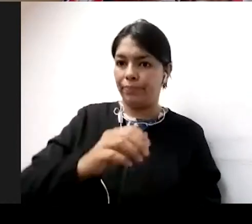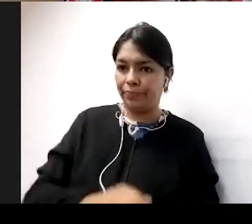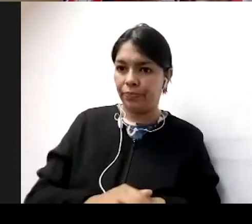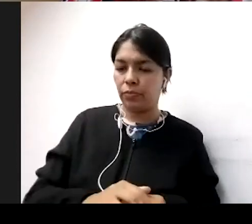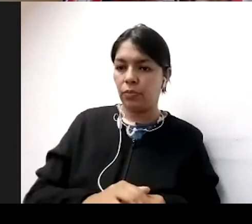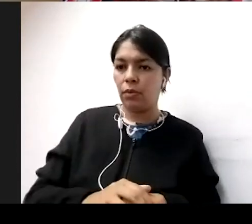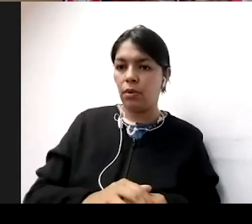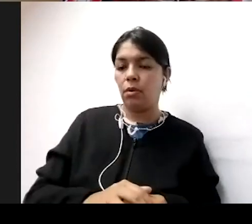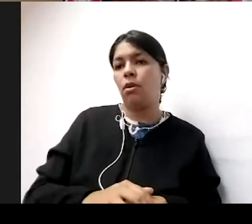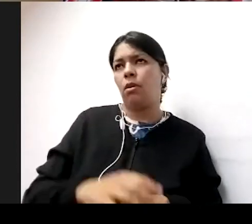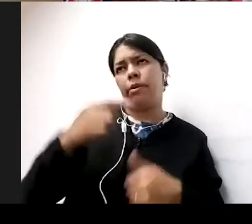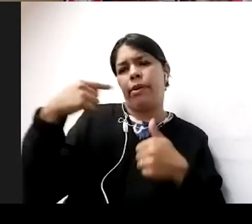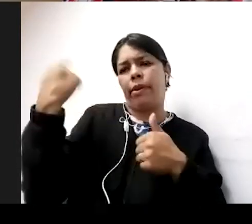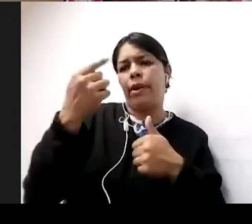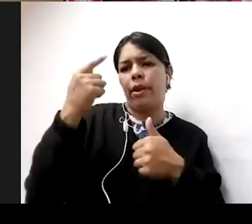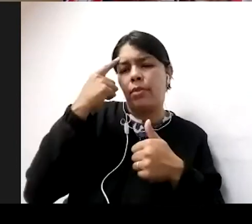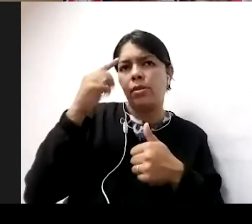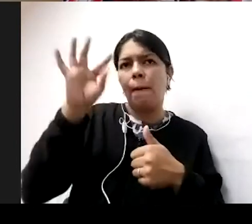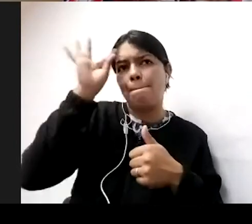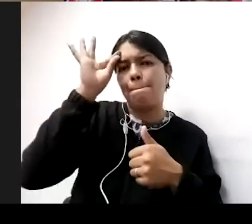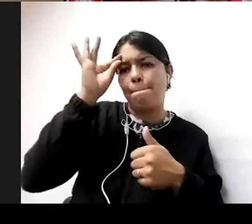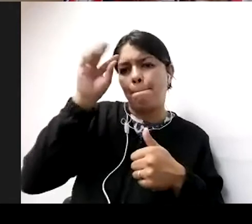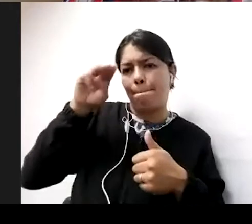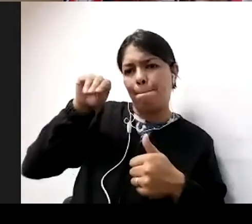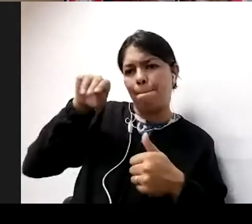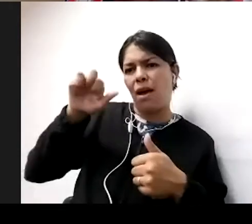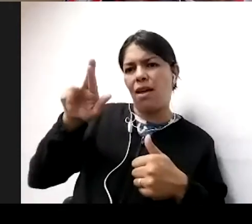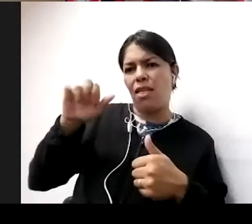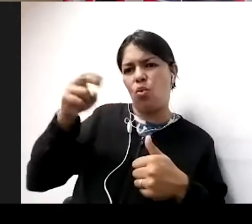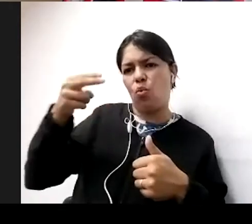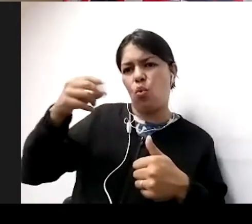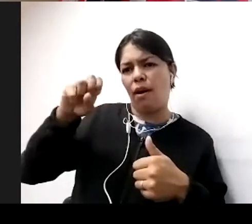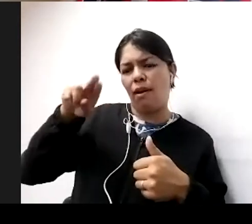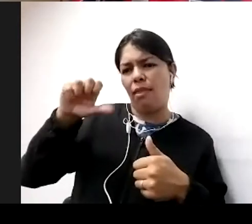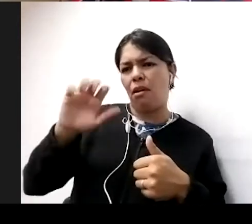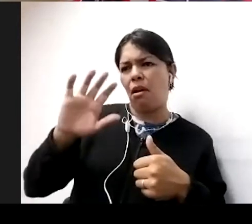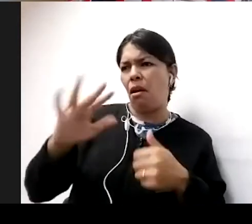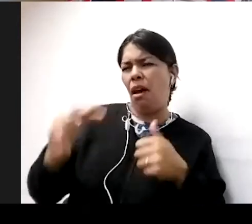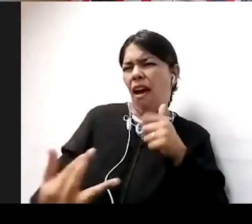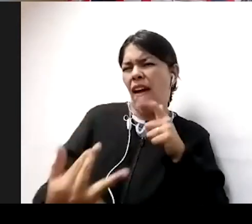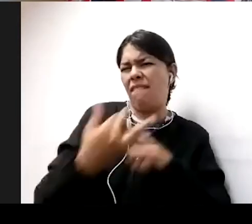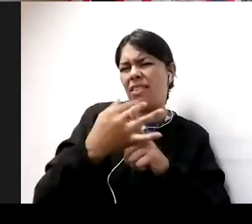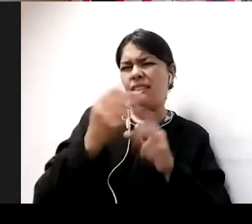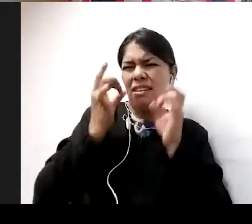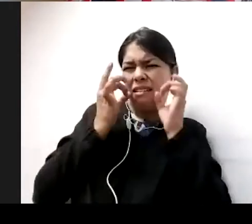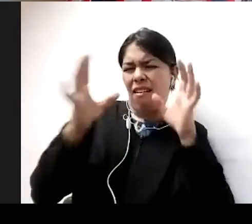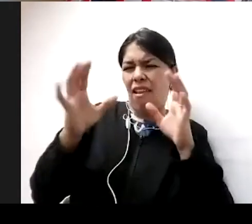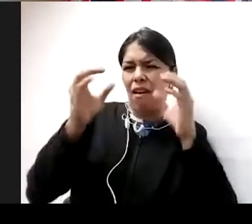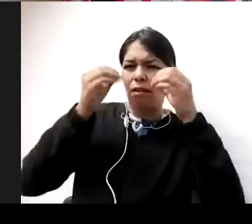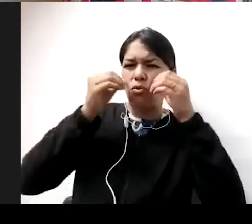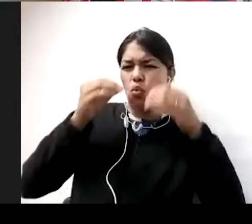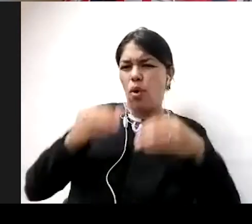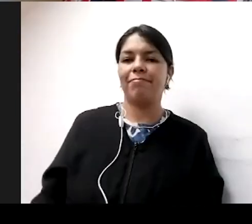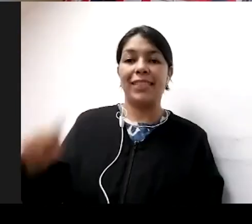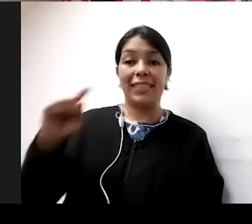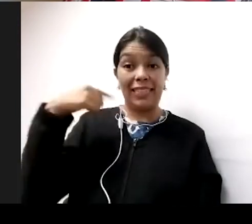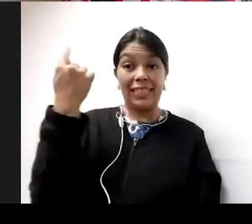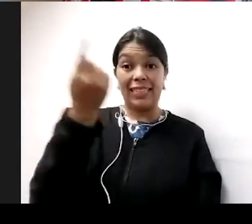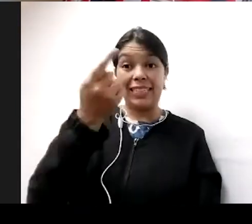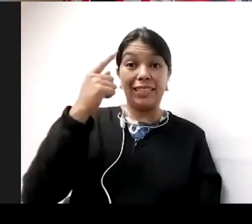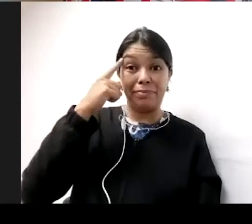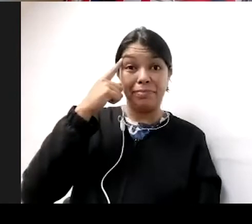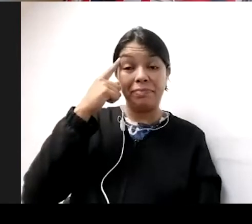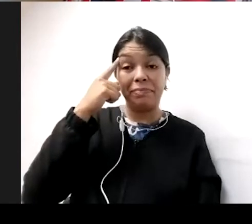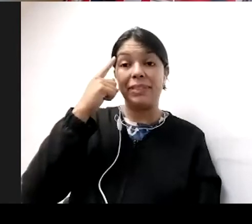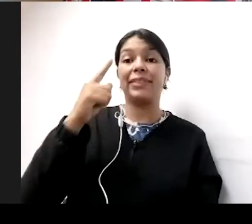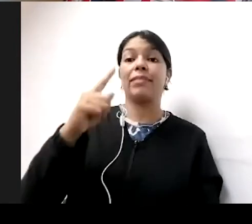efectos nocivos genera sobre el cuerpo, puede llegar a causar enfermedades mentales graves. Uno de los mitos más comunes es